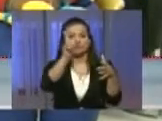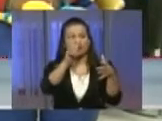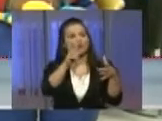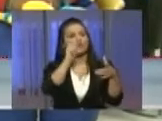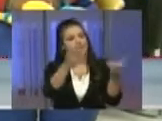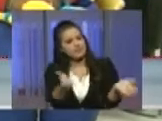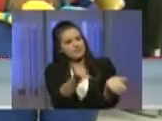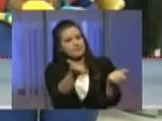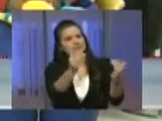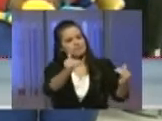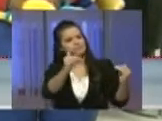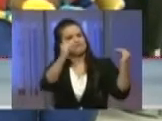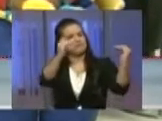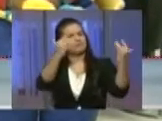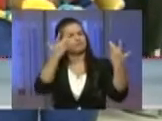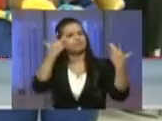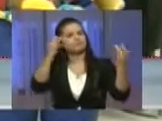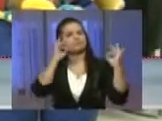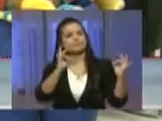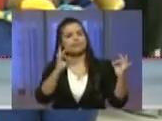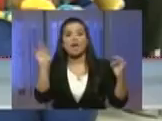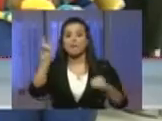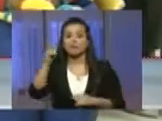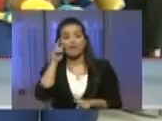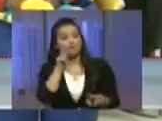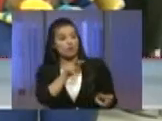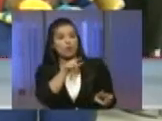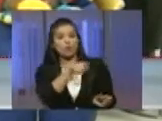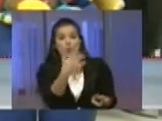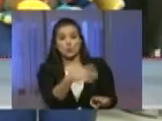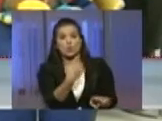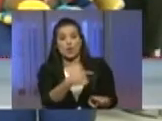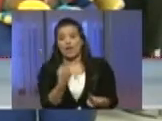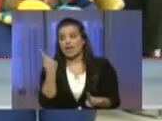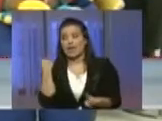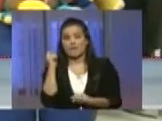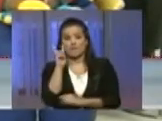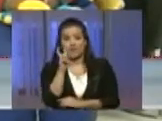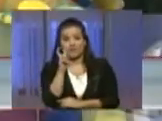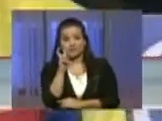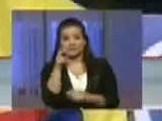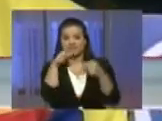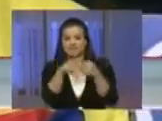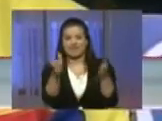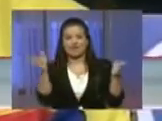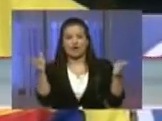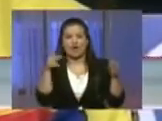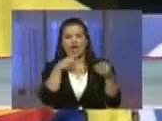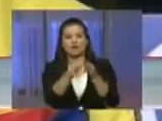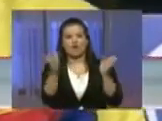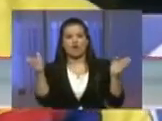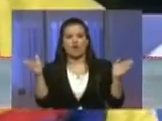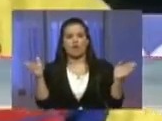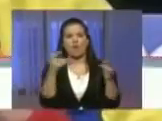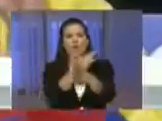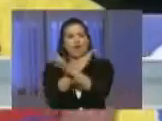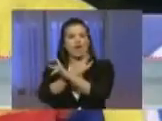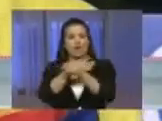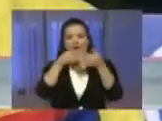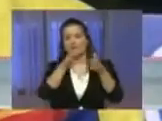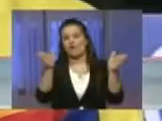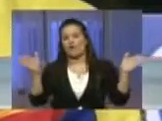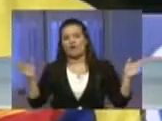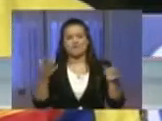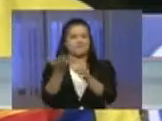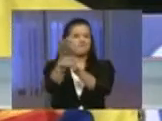todo lo alto así lo ha visto Venezuela presidente ha visto como desde el día viernes que se inauguraron estos juegos olímpicos con un evento